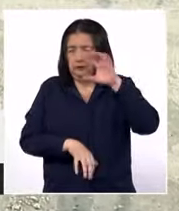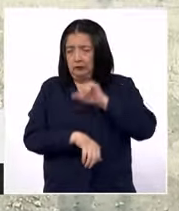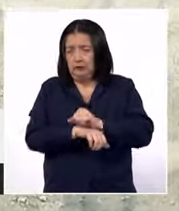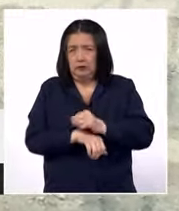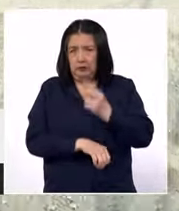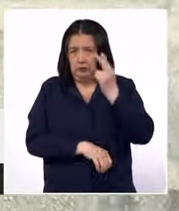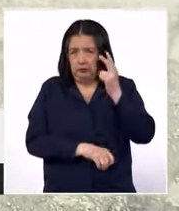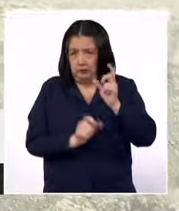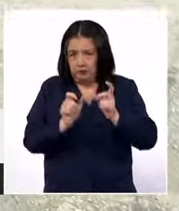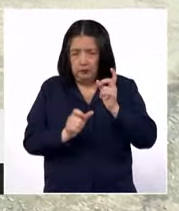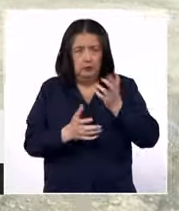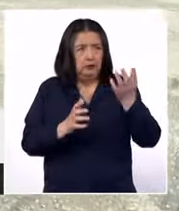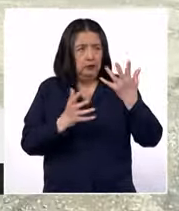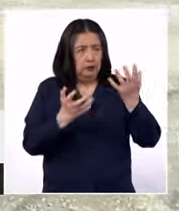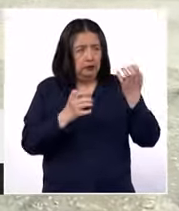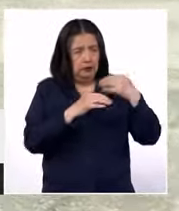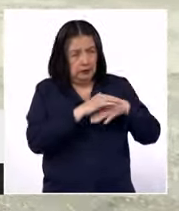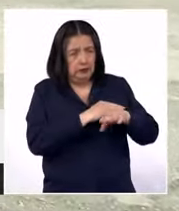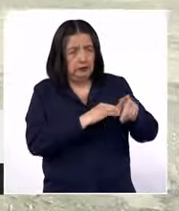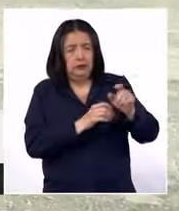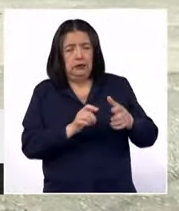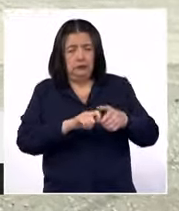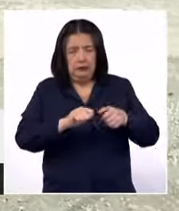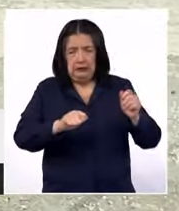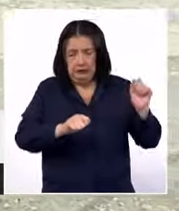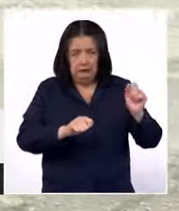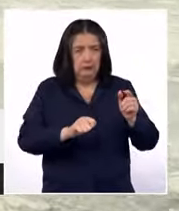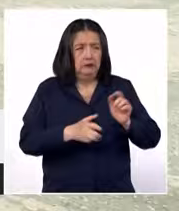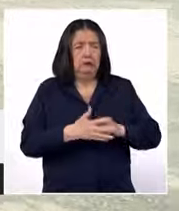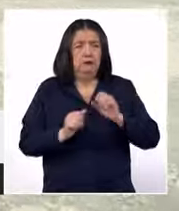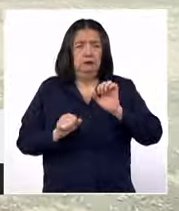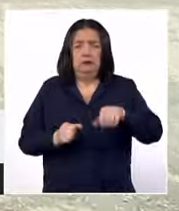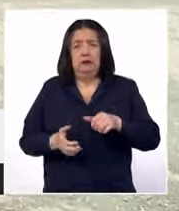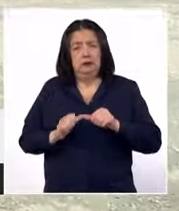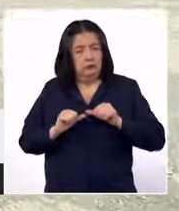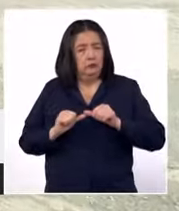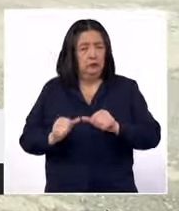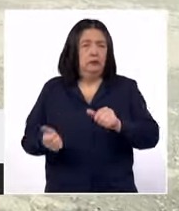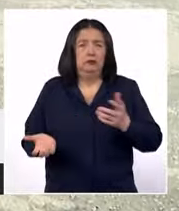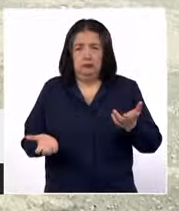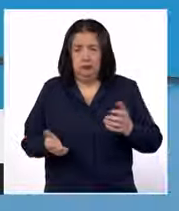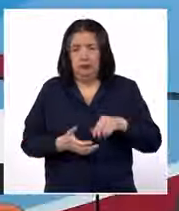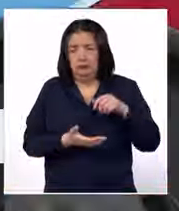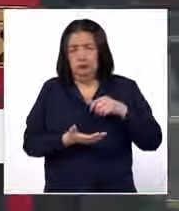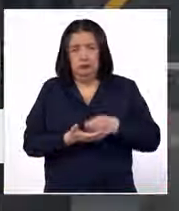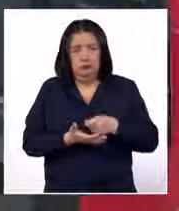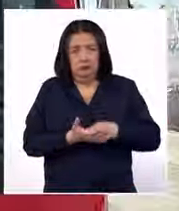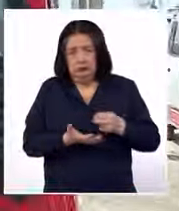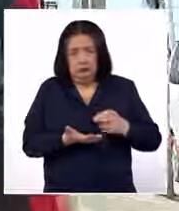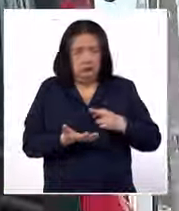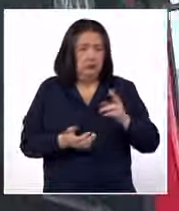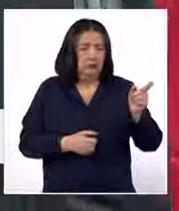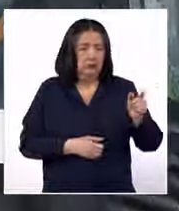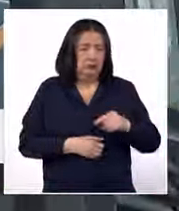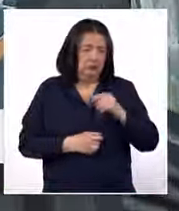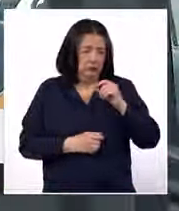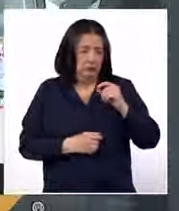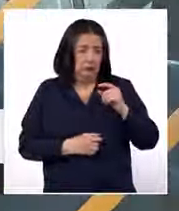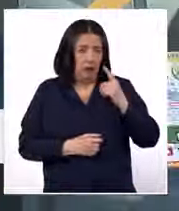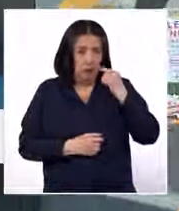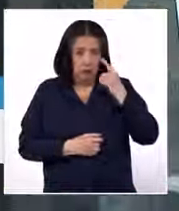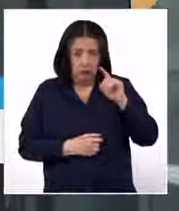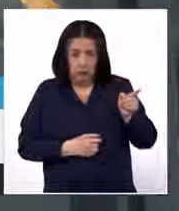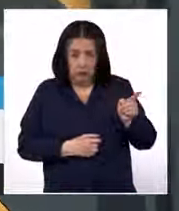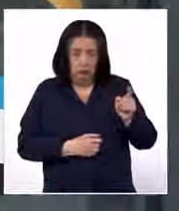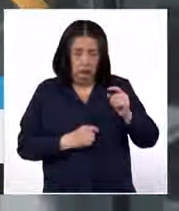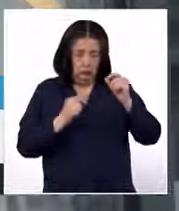intentaron introducir explosivos. A pesar de ello, las extorsiones no se detienen. Lo que más le sorprende a este hombre es